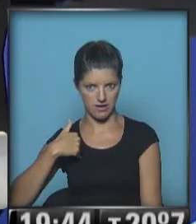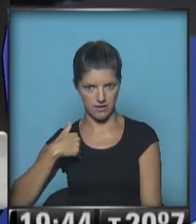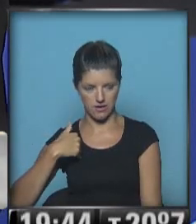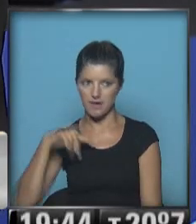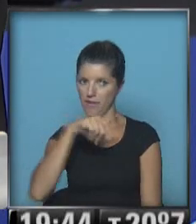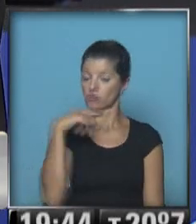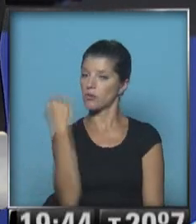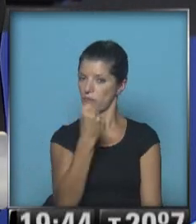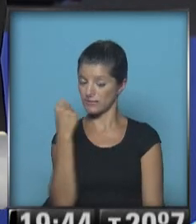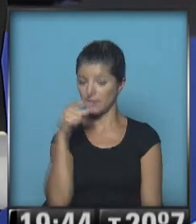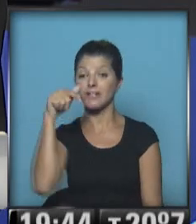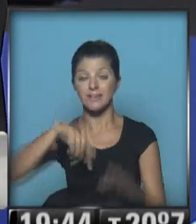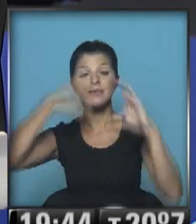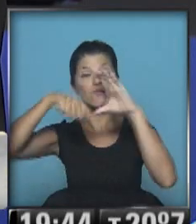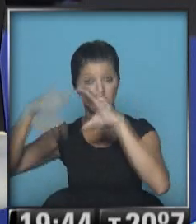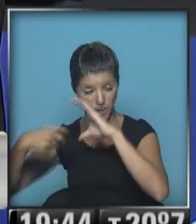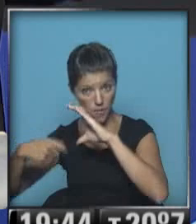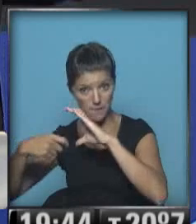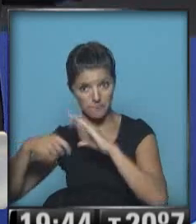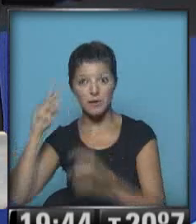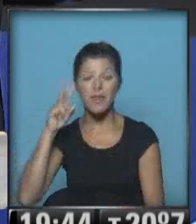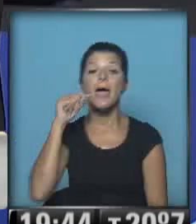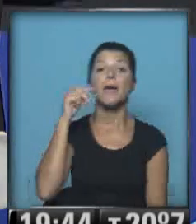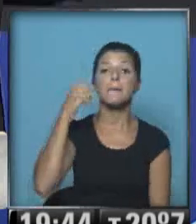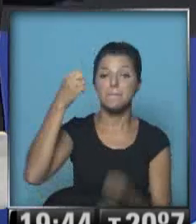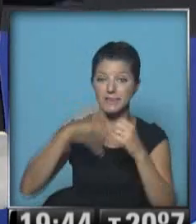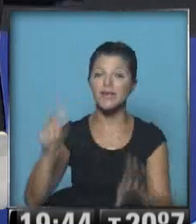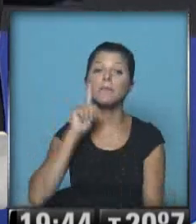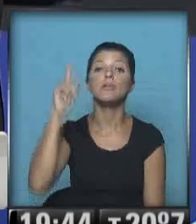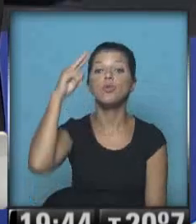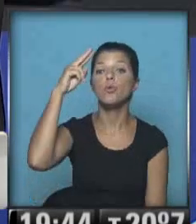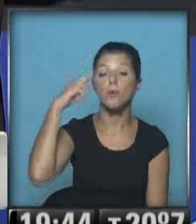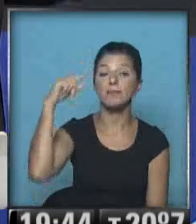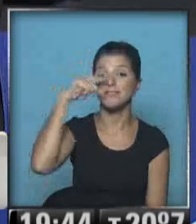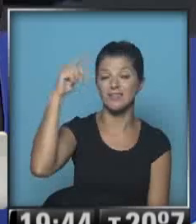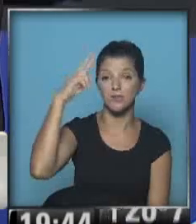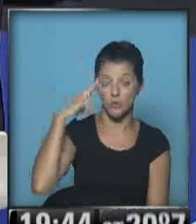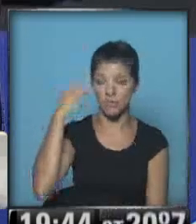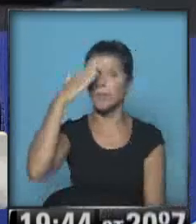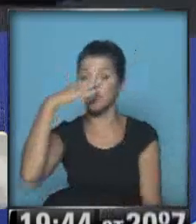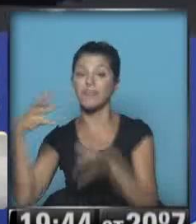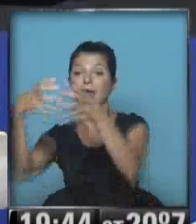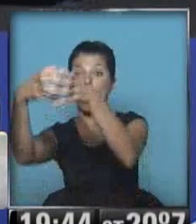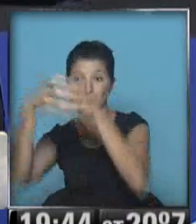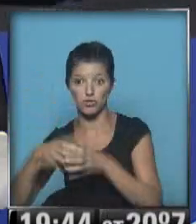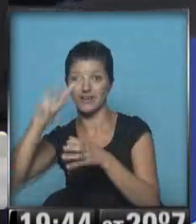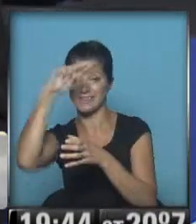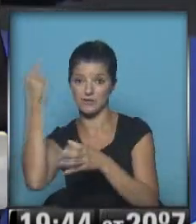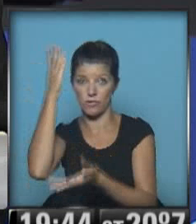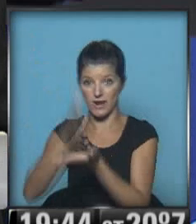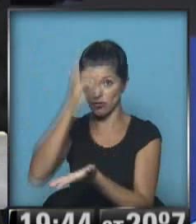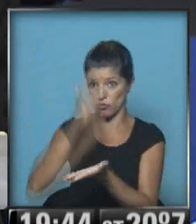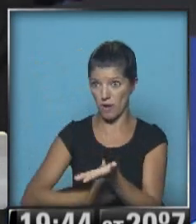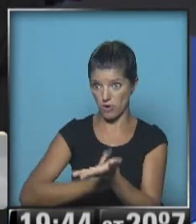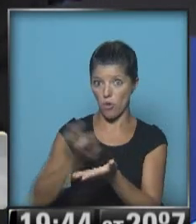importante y este video fíjense empieza en el 79 después de la visión de la visita de la Comisión Interamericana de Derechos Humanos Por eso te